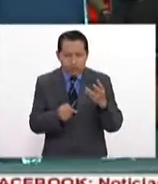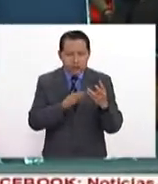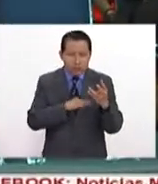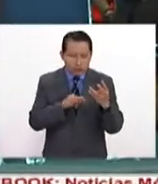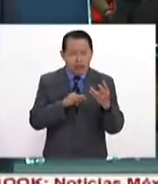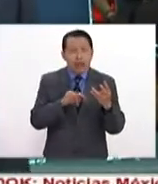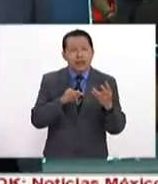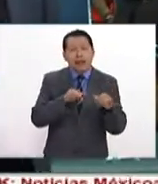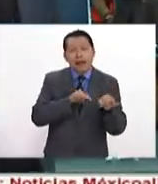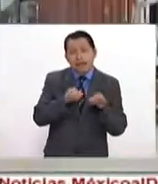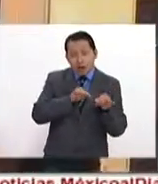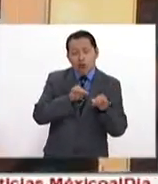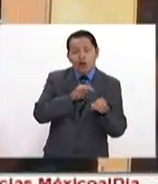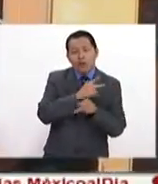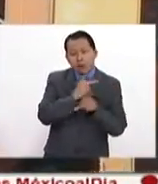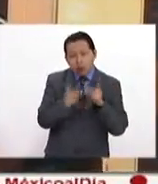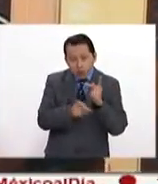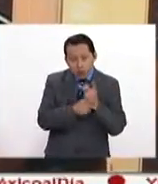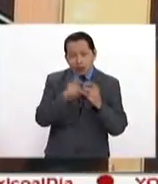productivo y creativo?